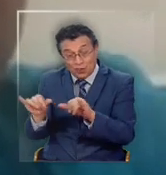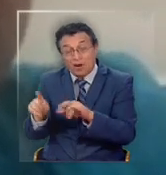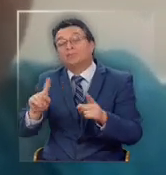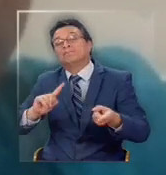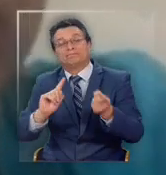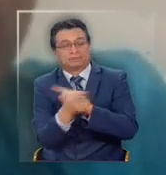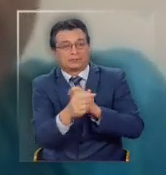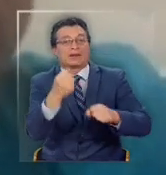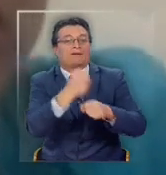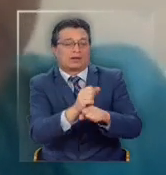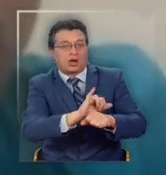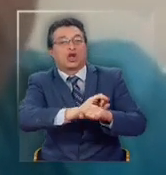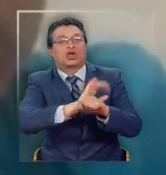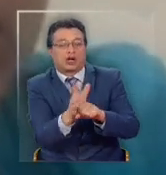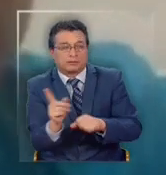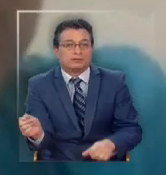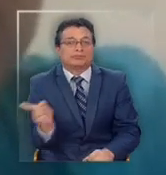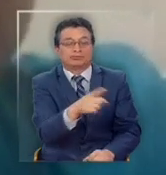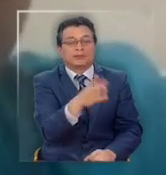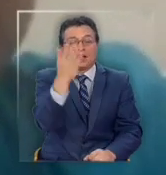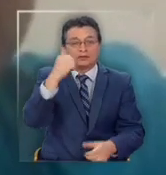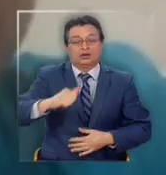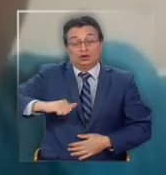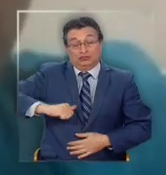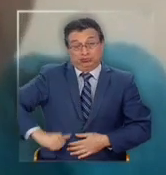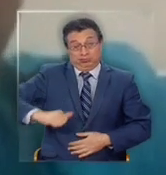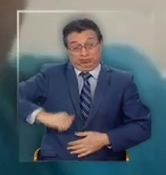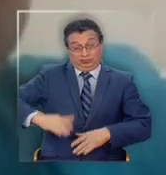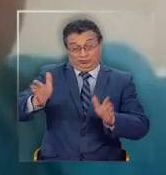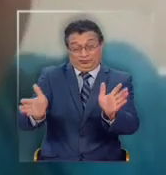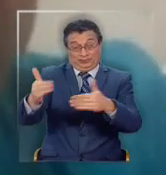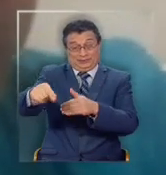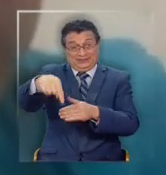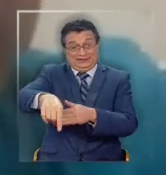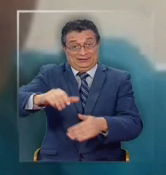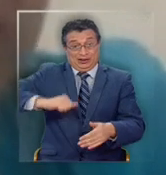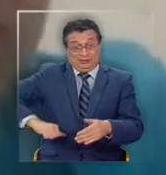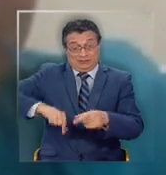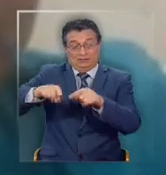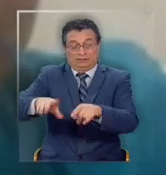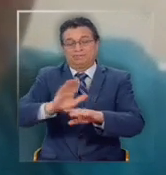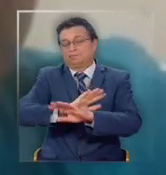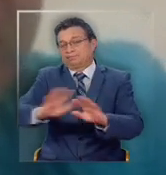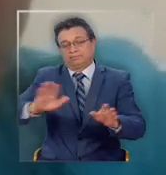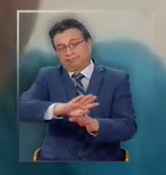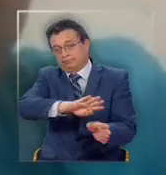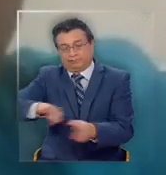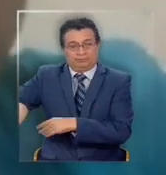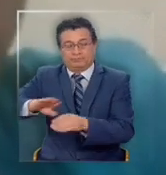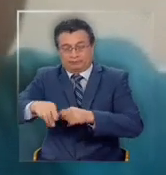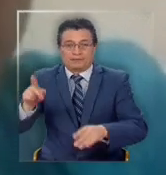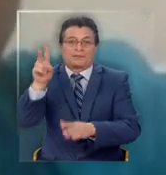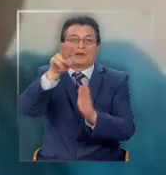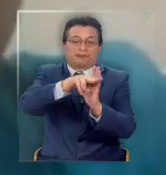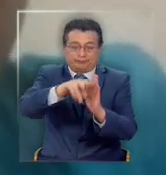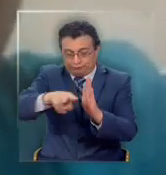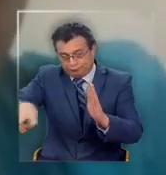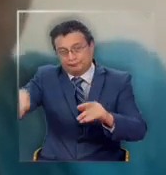están ventilando en pabellones quirúrgicos que antes estaban destinados para cirugías de urgencia y cirugías electivas.